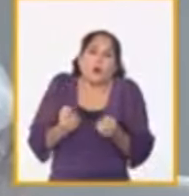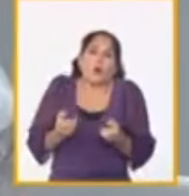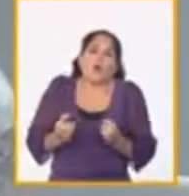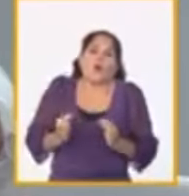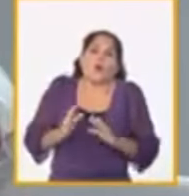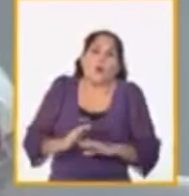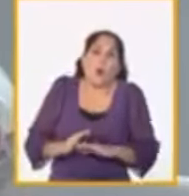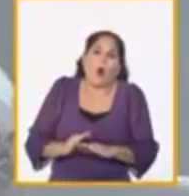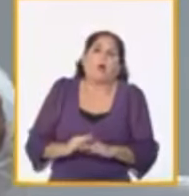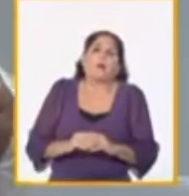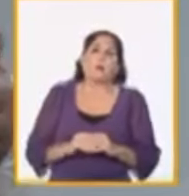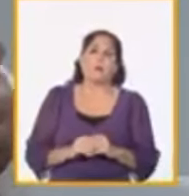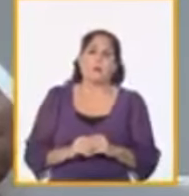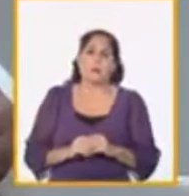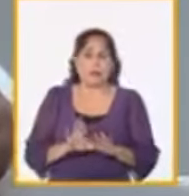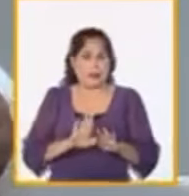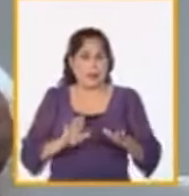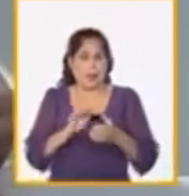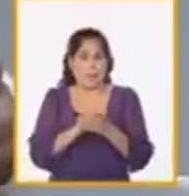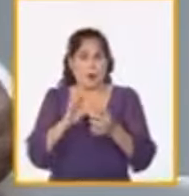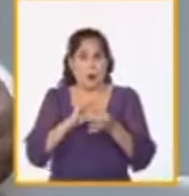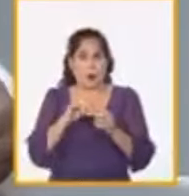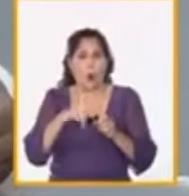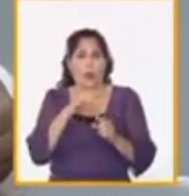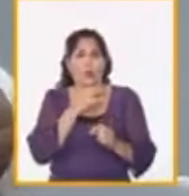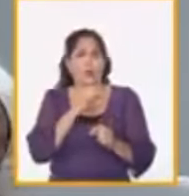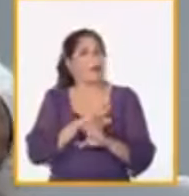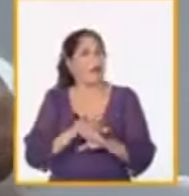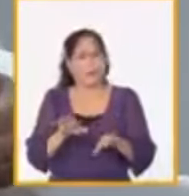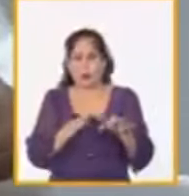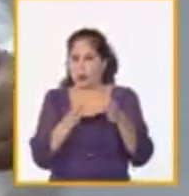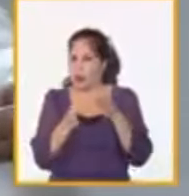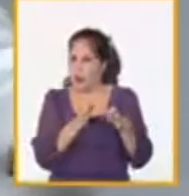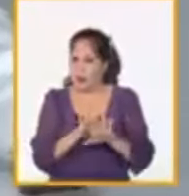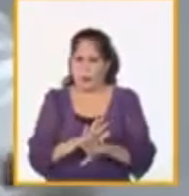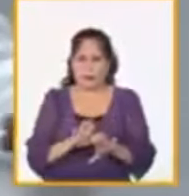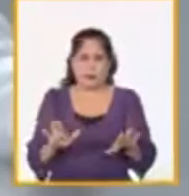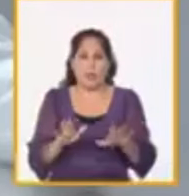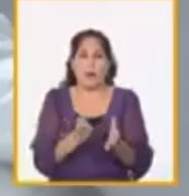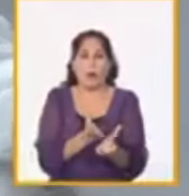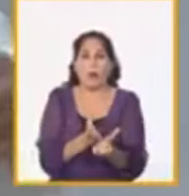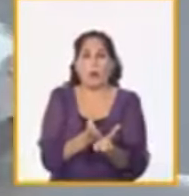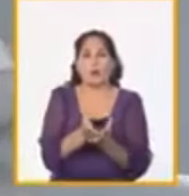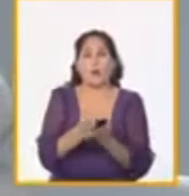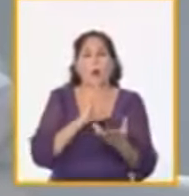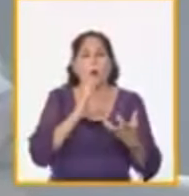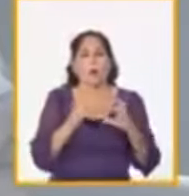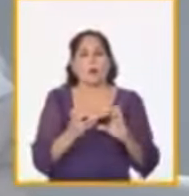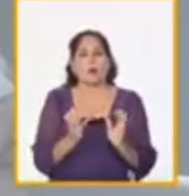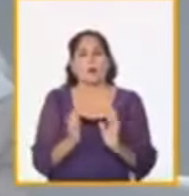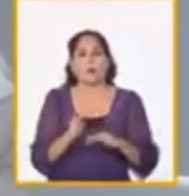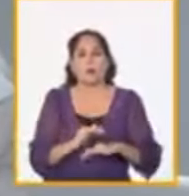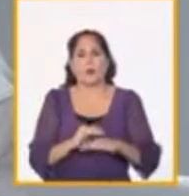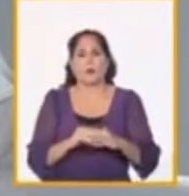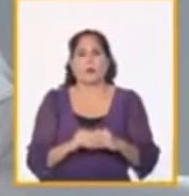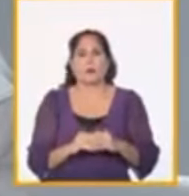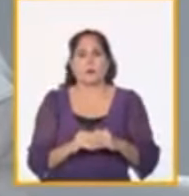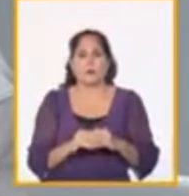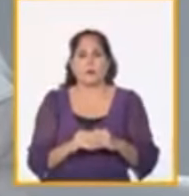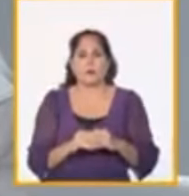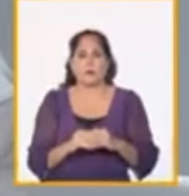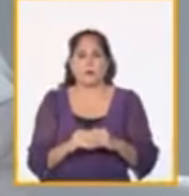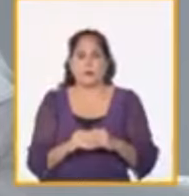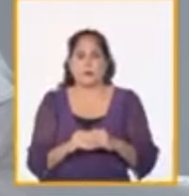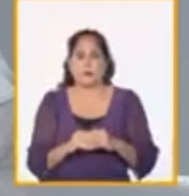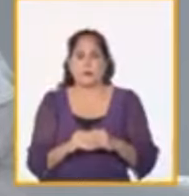trasvase Mogote hoy está listo, comenzó a funcionar y tiene que funcionar para que no se nos complique en el futuro el noroeste